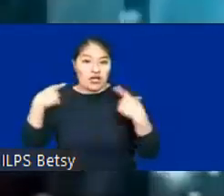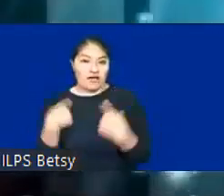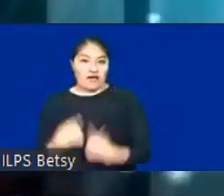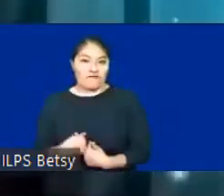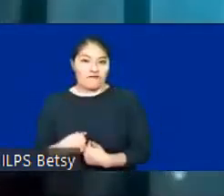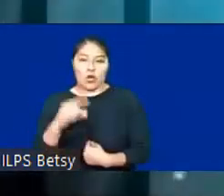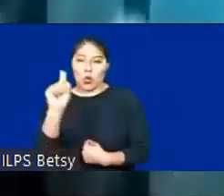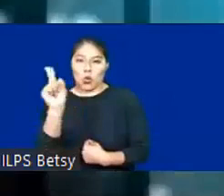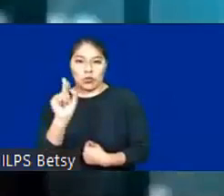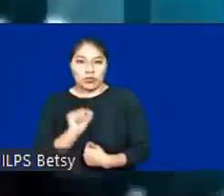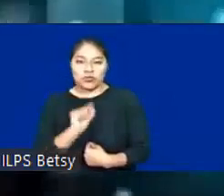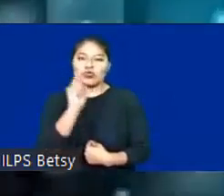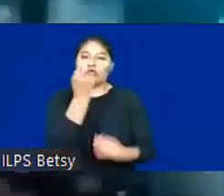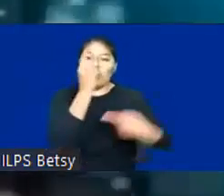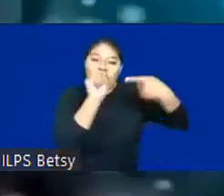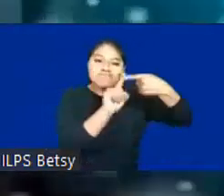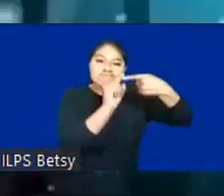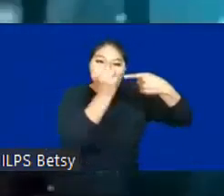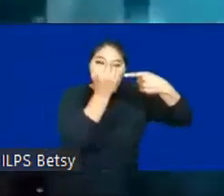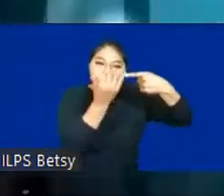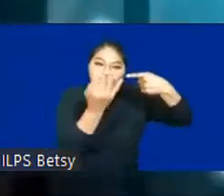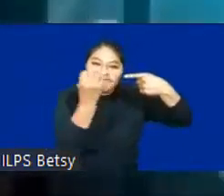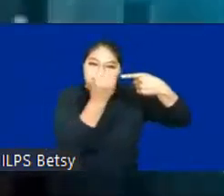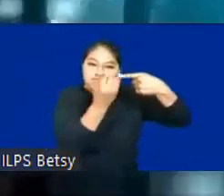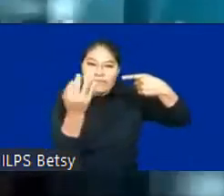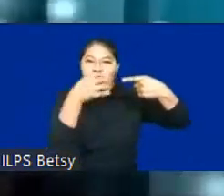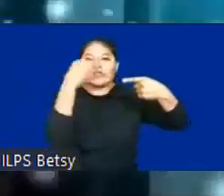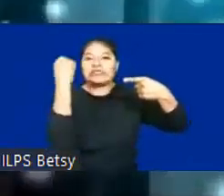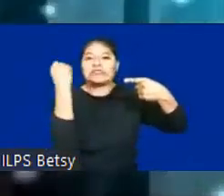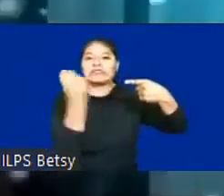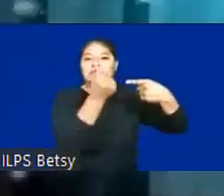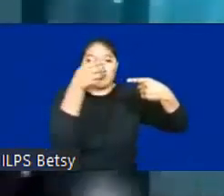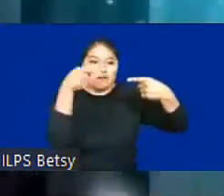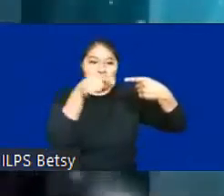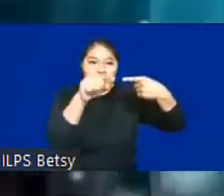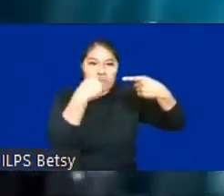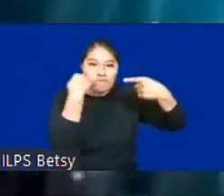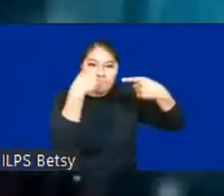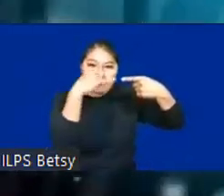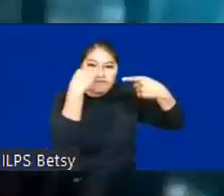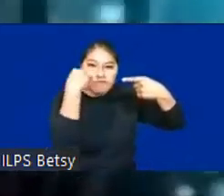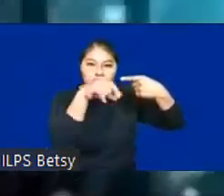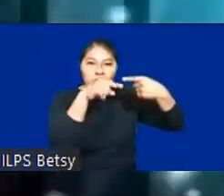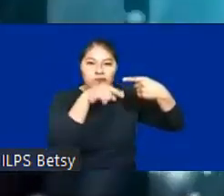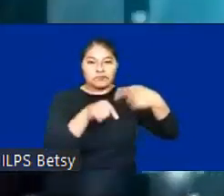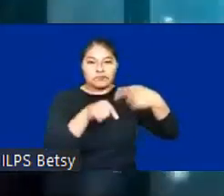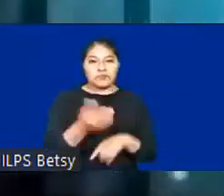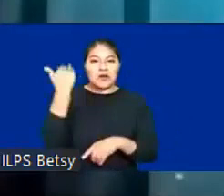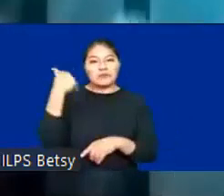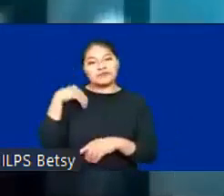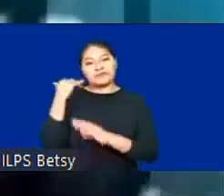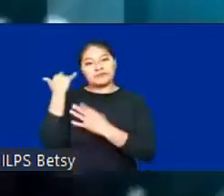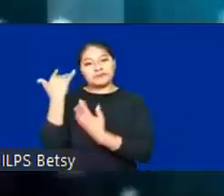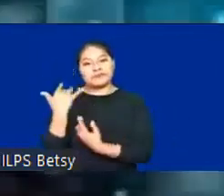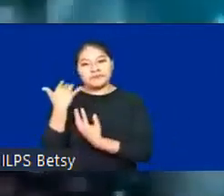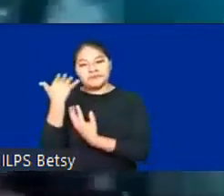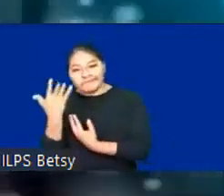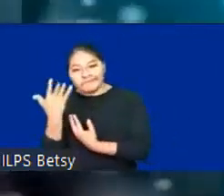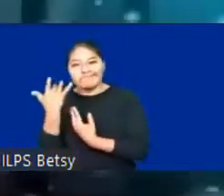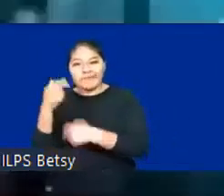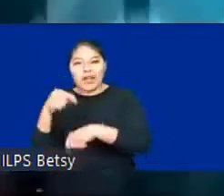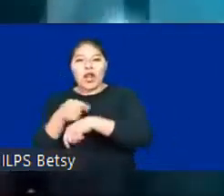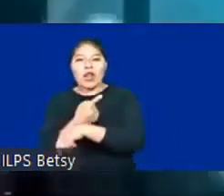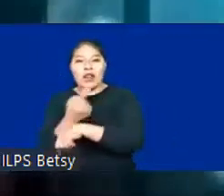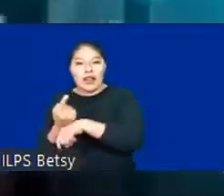voy a tener el certificado casi de manera automática, no voy a tener que esperar ni siquiera horas, sino